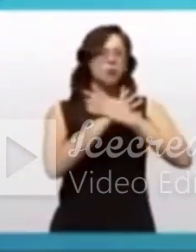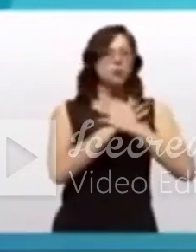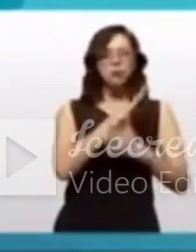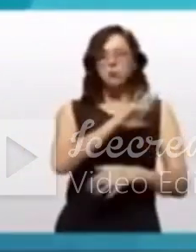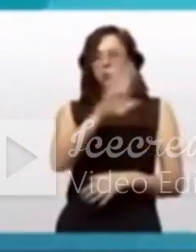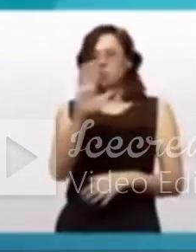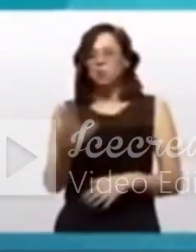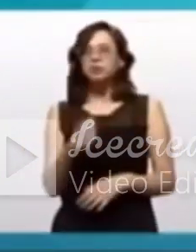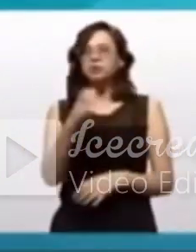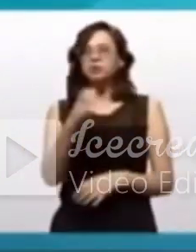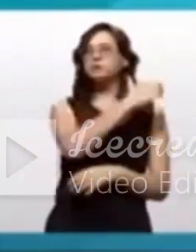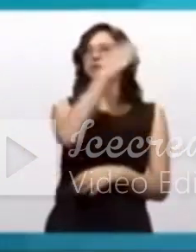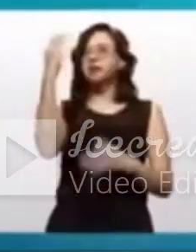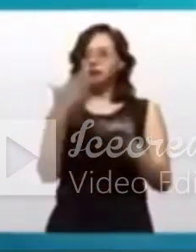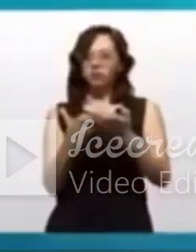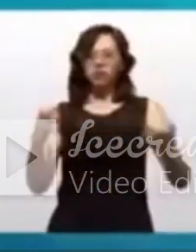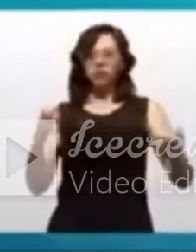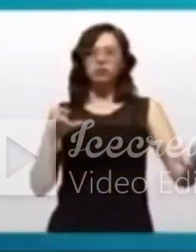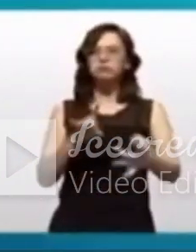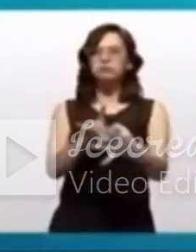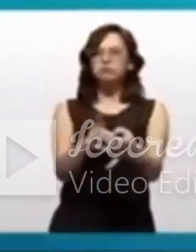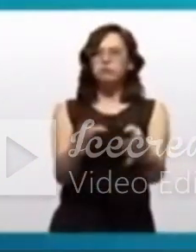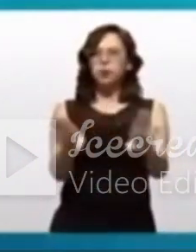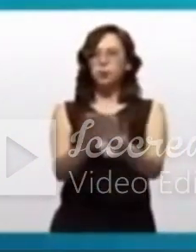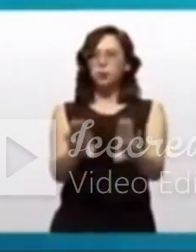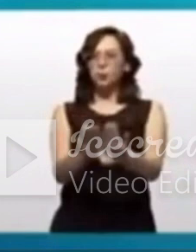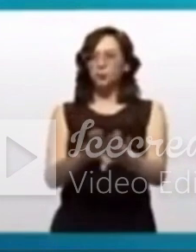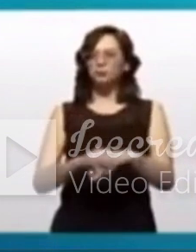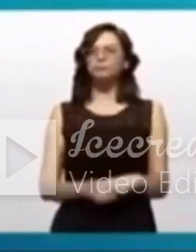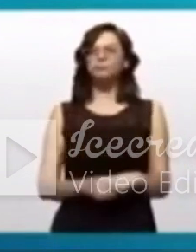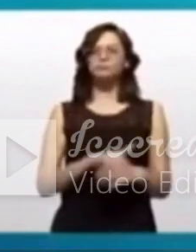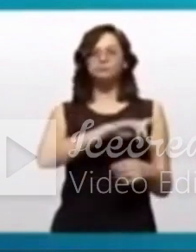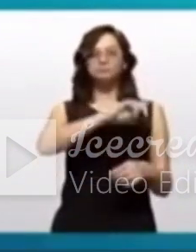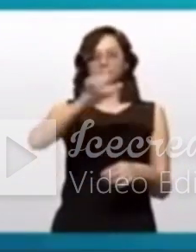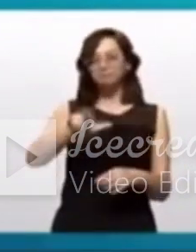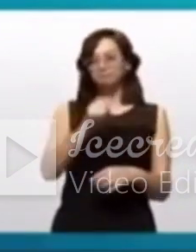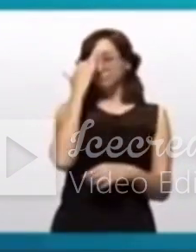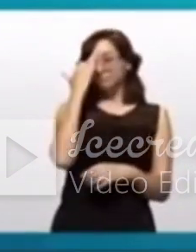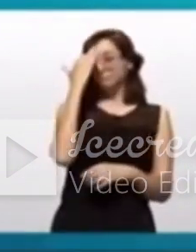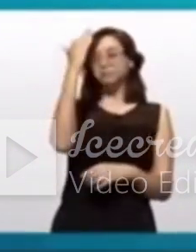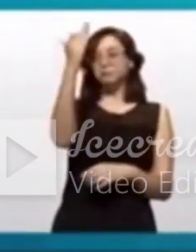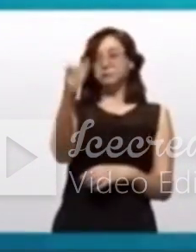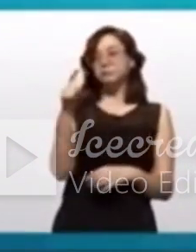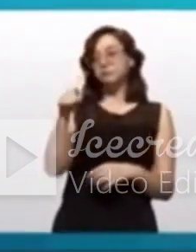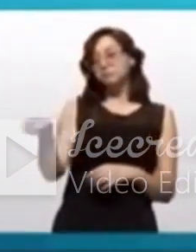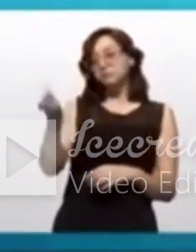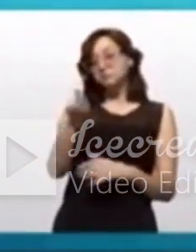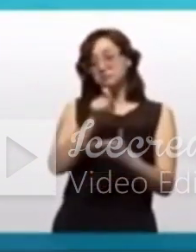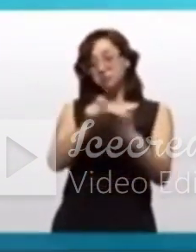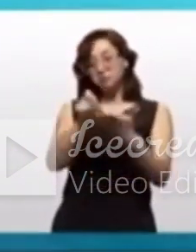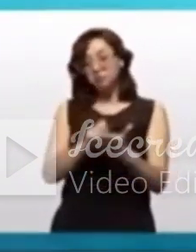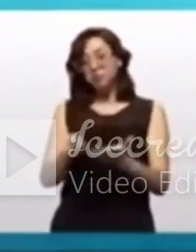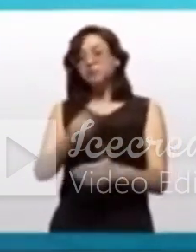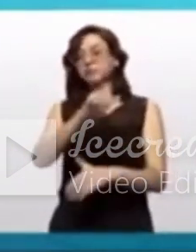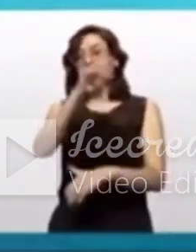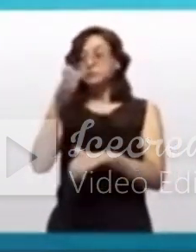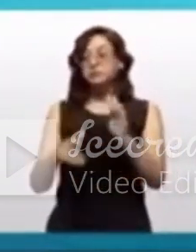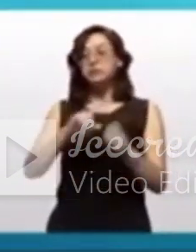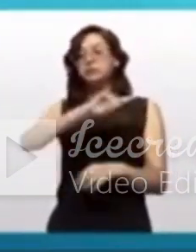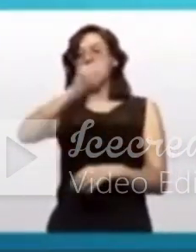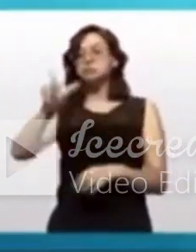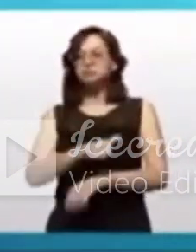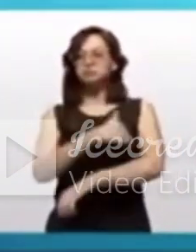muerte, el cielo y la tierra. El tiempo pasó y todo escritor tiene su Virgilio. Más tarde, en los